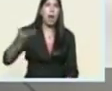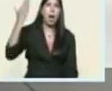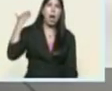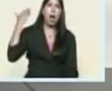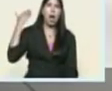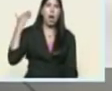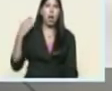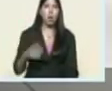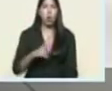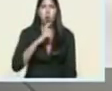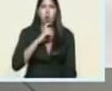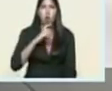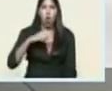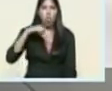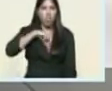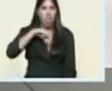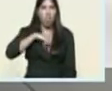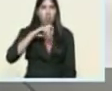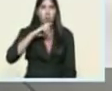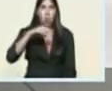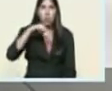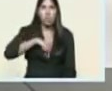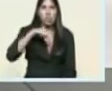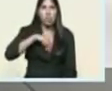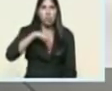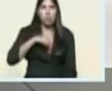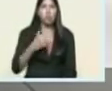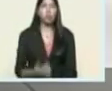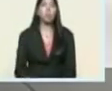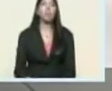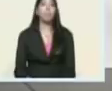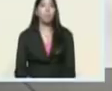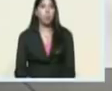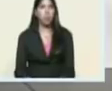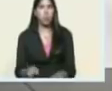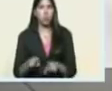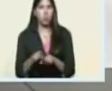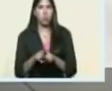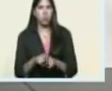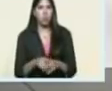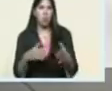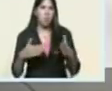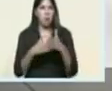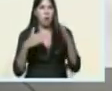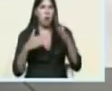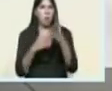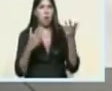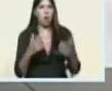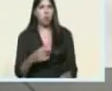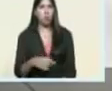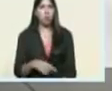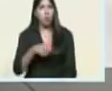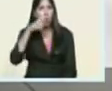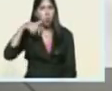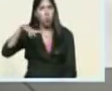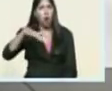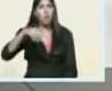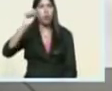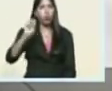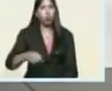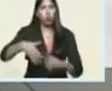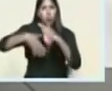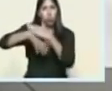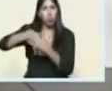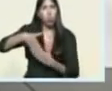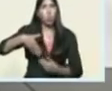carcomidos por el odio y el desprecio de la supremacía racial imperial contra los pueblos de Sudamérica, contra